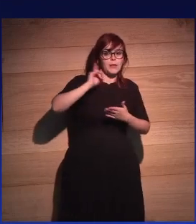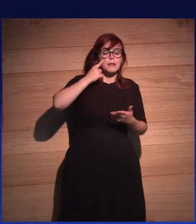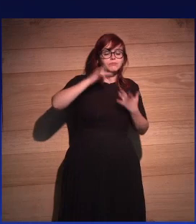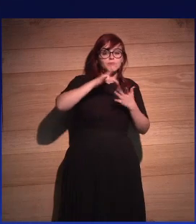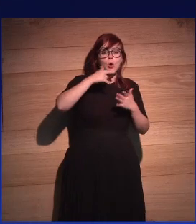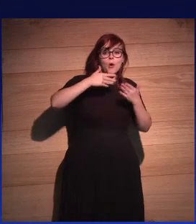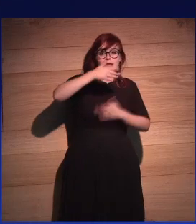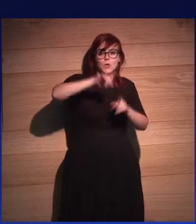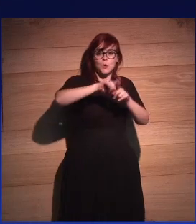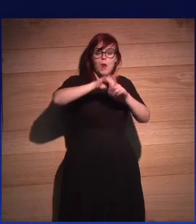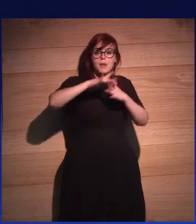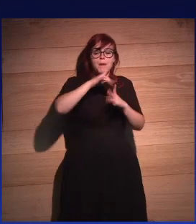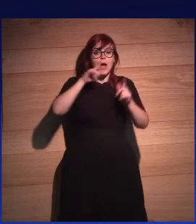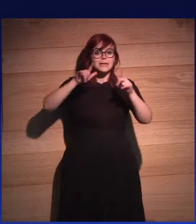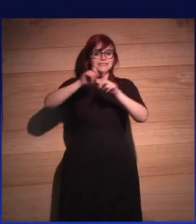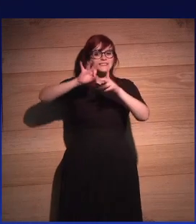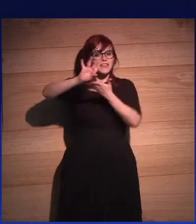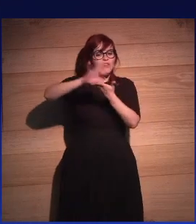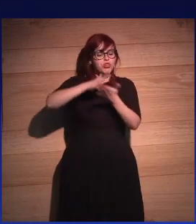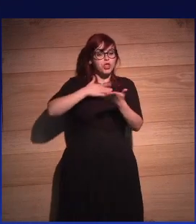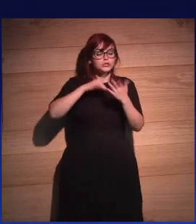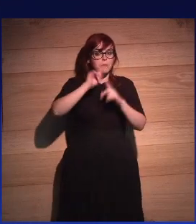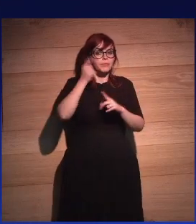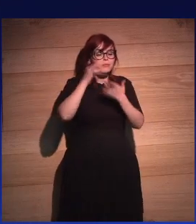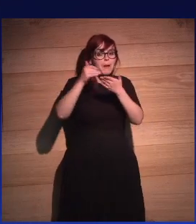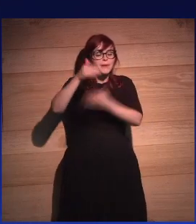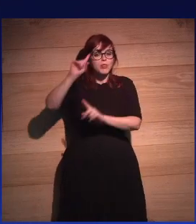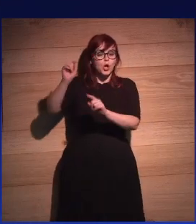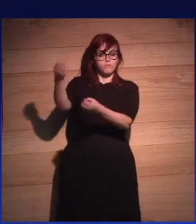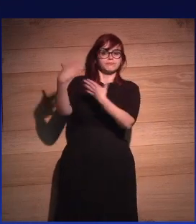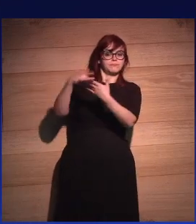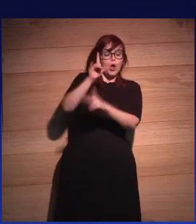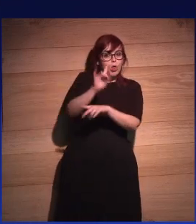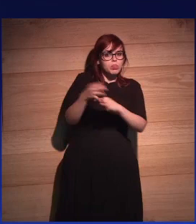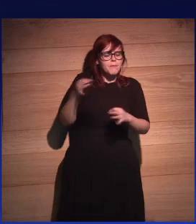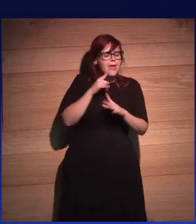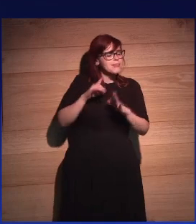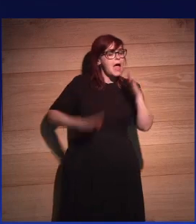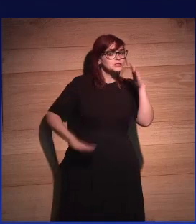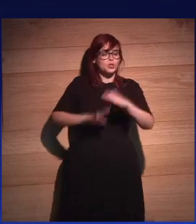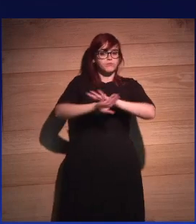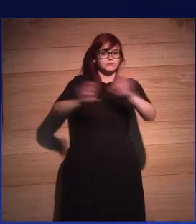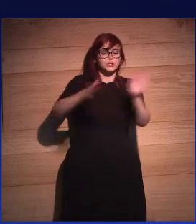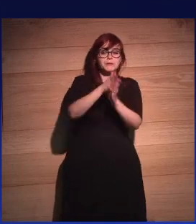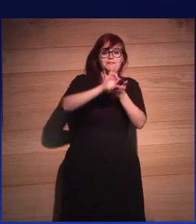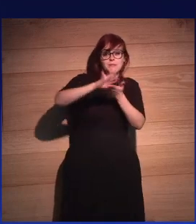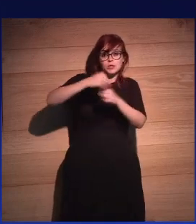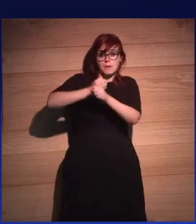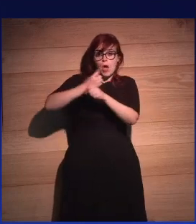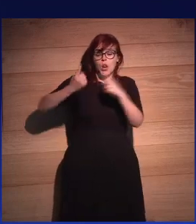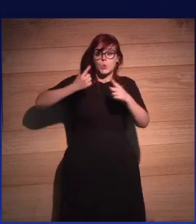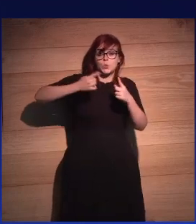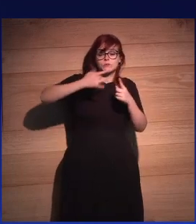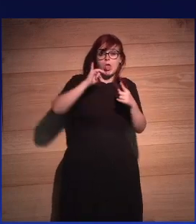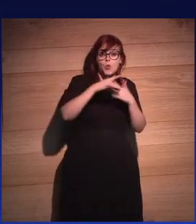uno de estos escándalos de uno de mis proveedores de servicios. Por favor, basta ya. ¿Vale? Yo tengo cuentas en todos los servicios. Por mi trabajo hay algunos